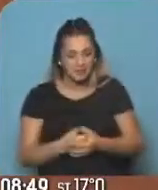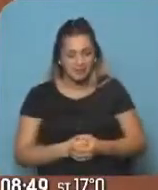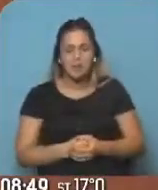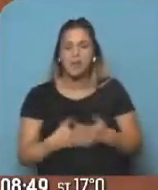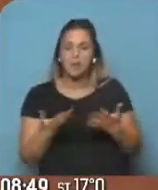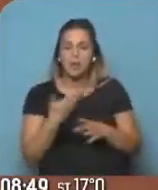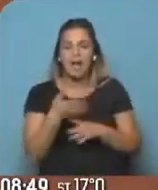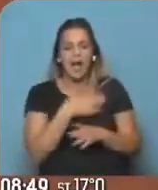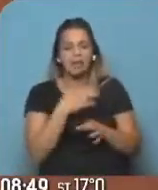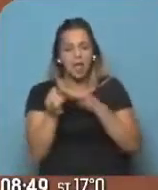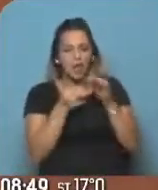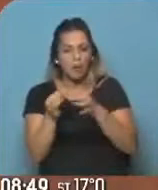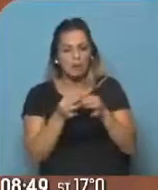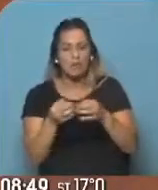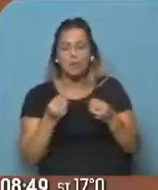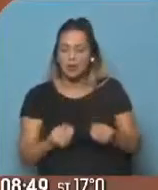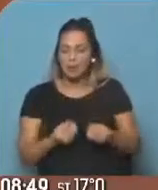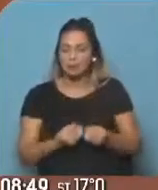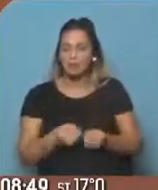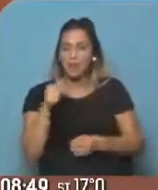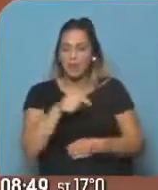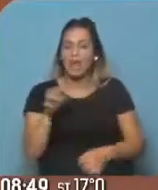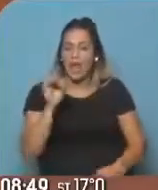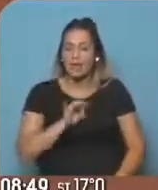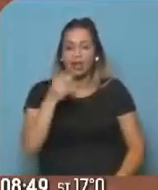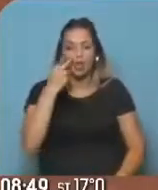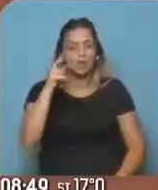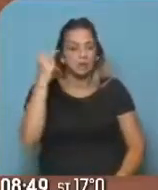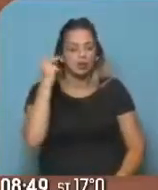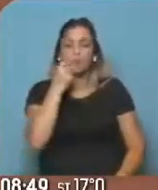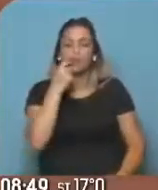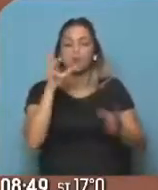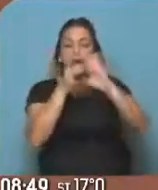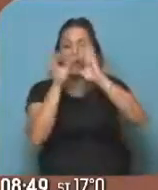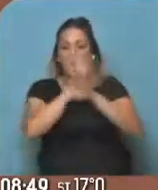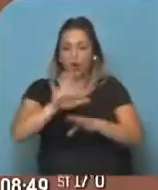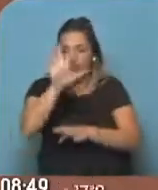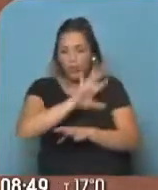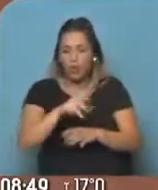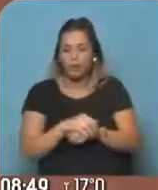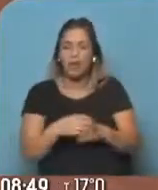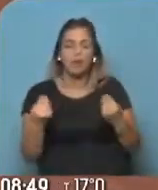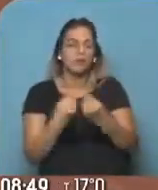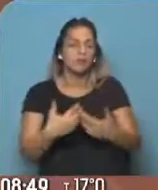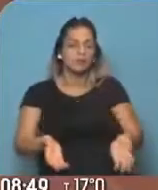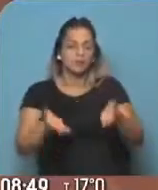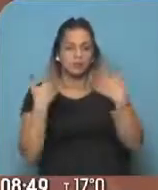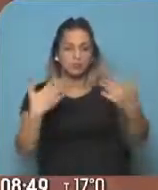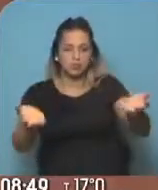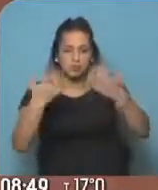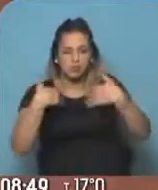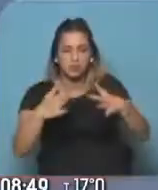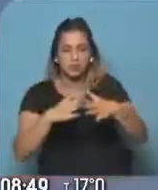conversamos recién fuera de cámara no estás en un radio 2018 por ejemplo en europa con olas de mucho calor o las de